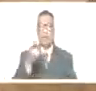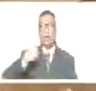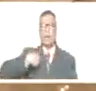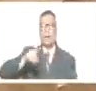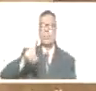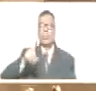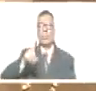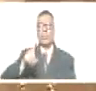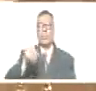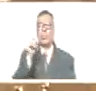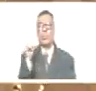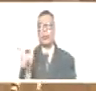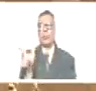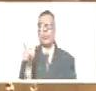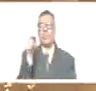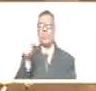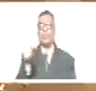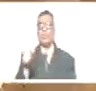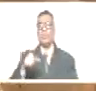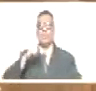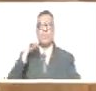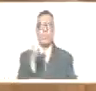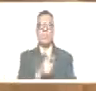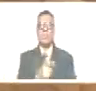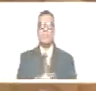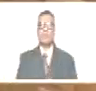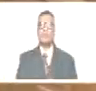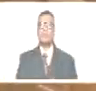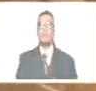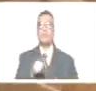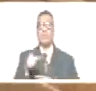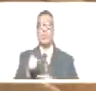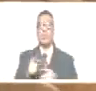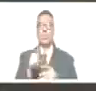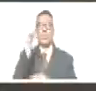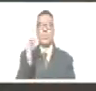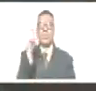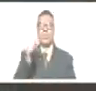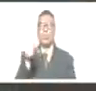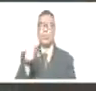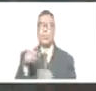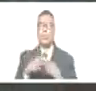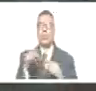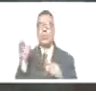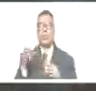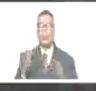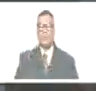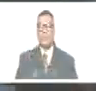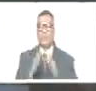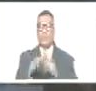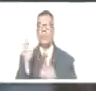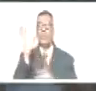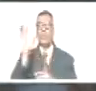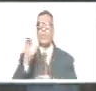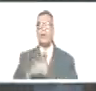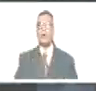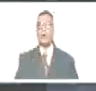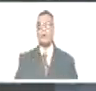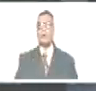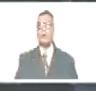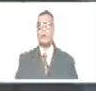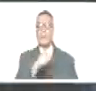Partido Socialista Unido de Venezuela y los parlamentarios del Gran Bloque de la Patria. Señor